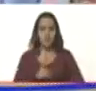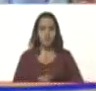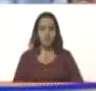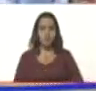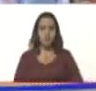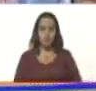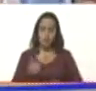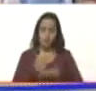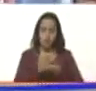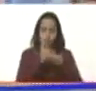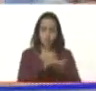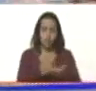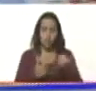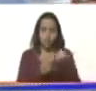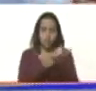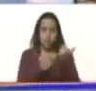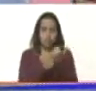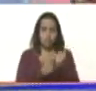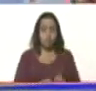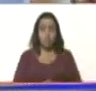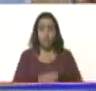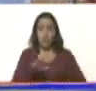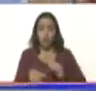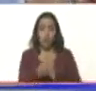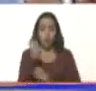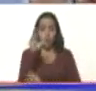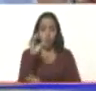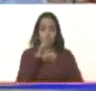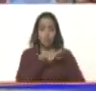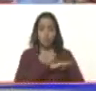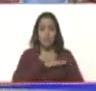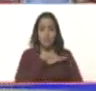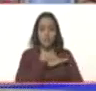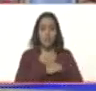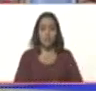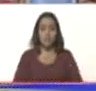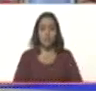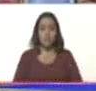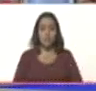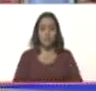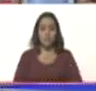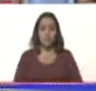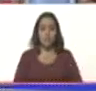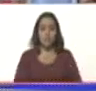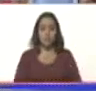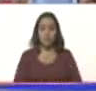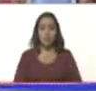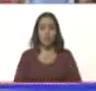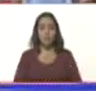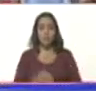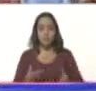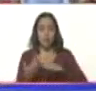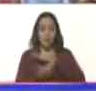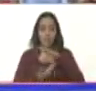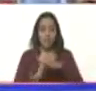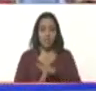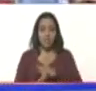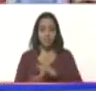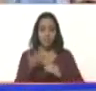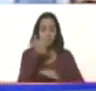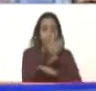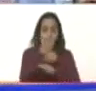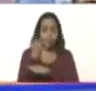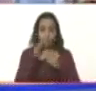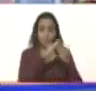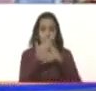apoye y de que todo su consejo de ministros, el partido, nos apoye para que desde las bases, comuna por comuna, presidente, por eso